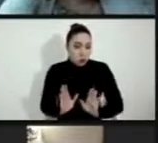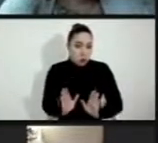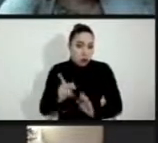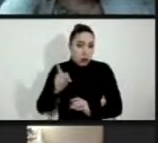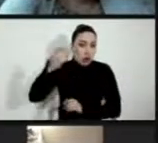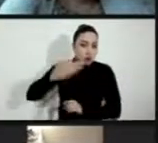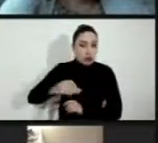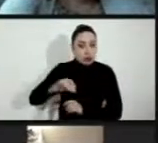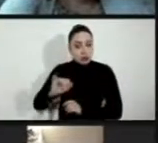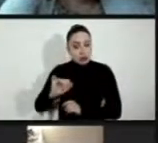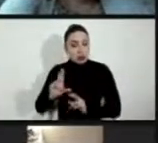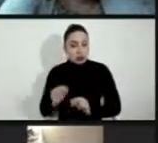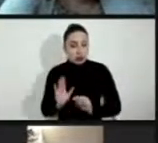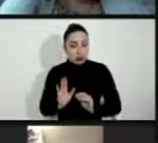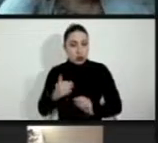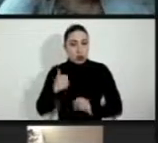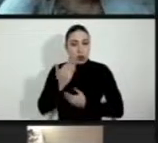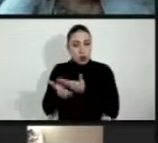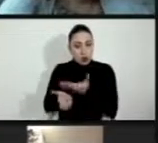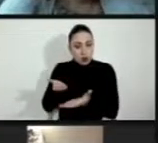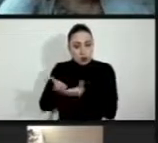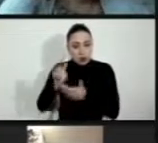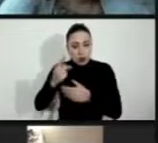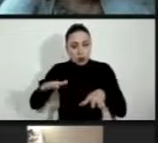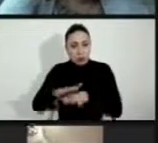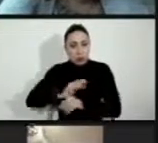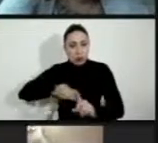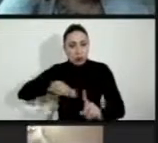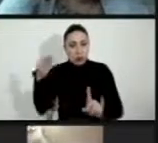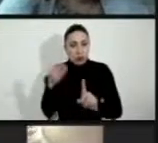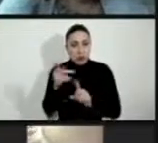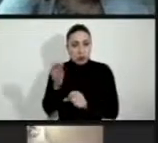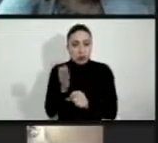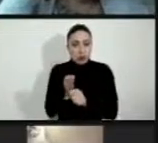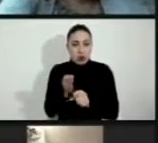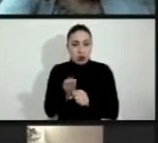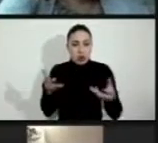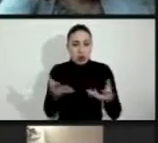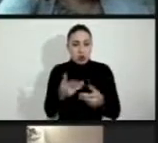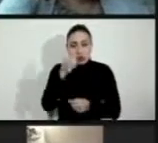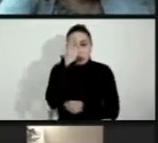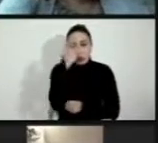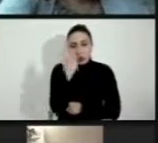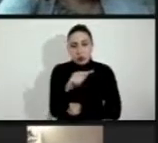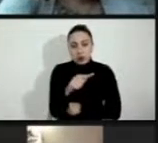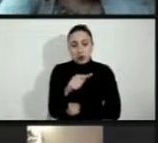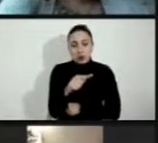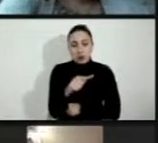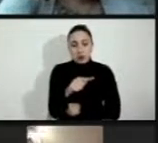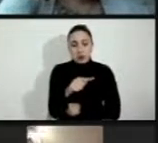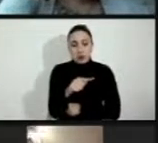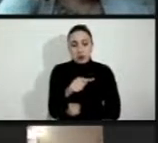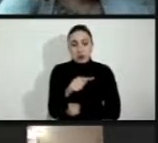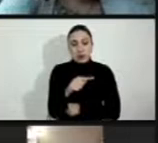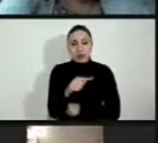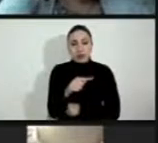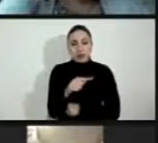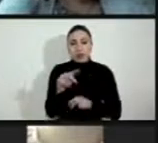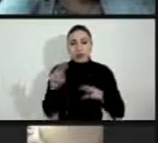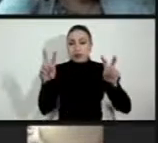una modificación al resolutivo presentado para quedar en los siguientes términos. Se